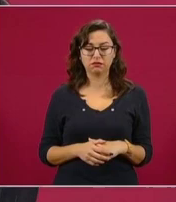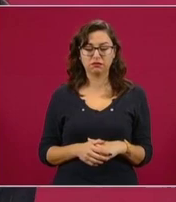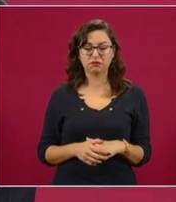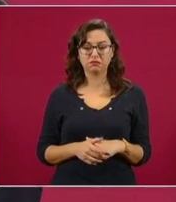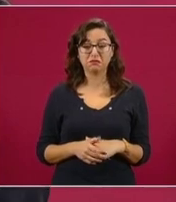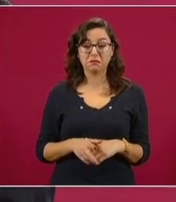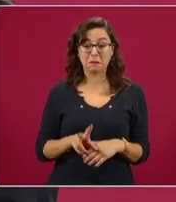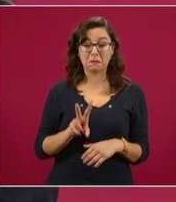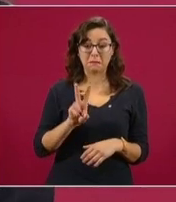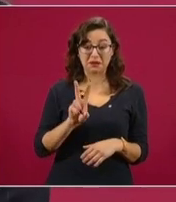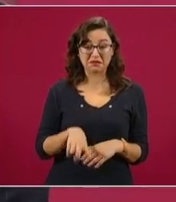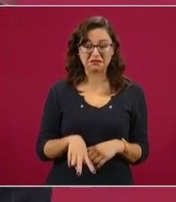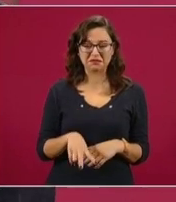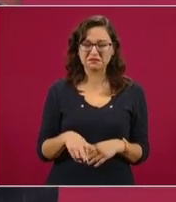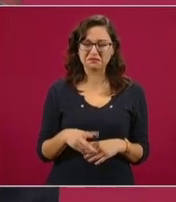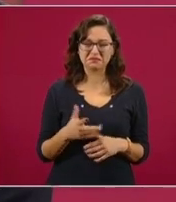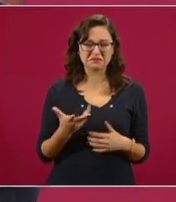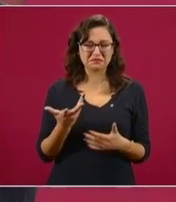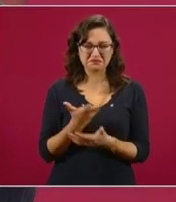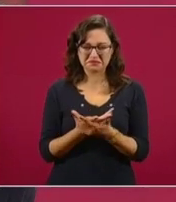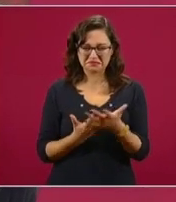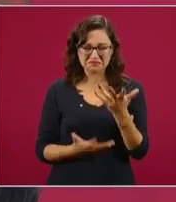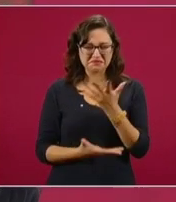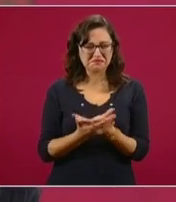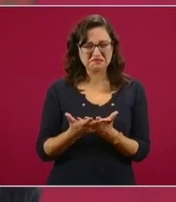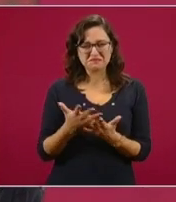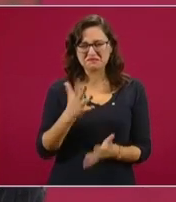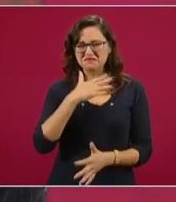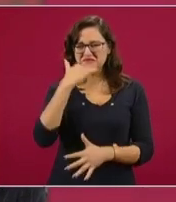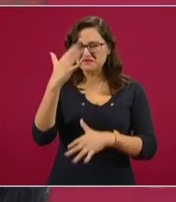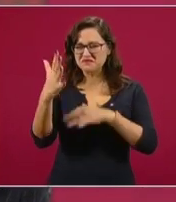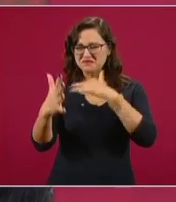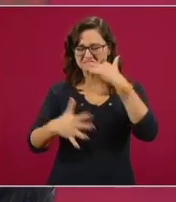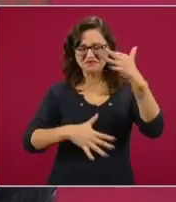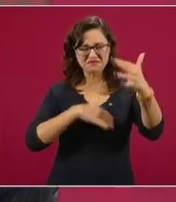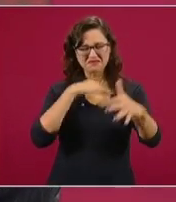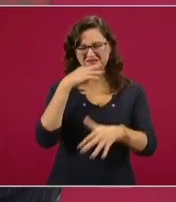mal esta peste